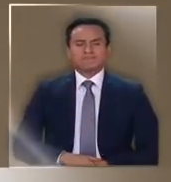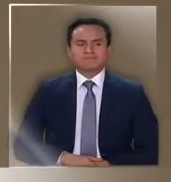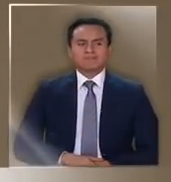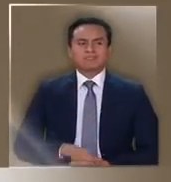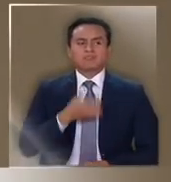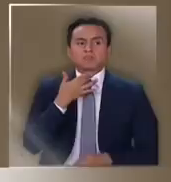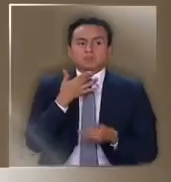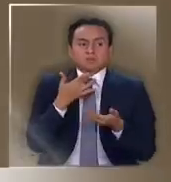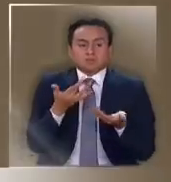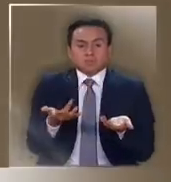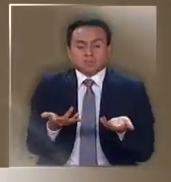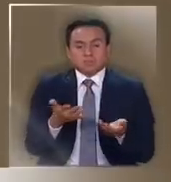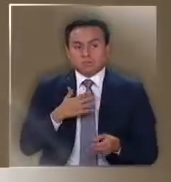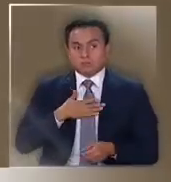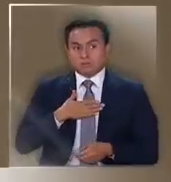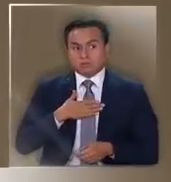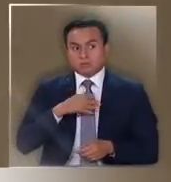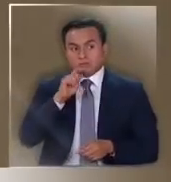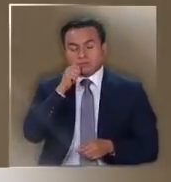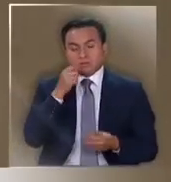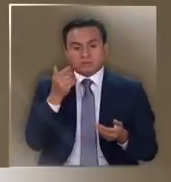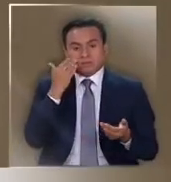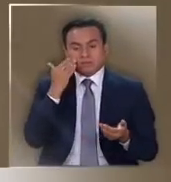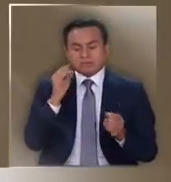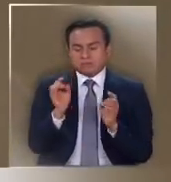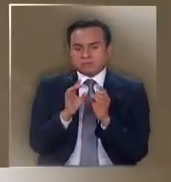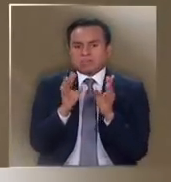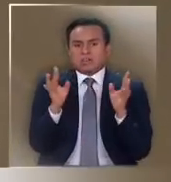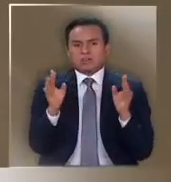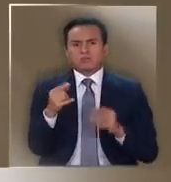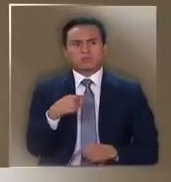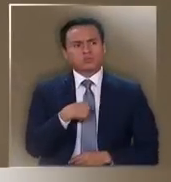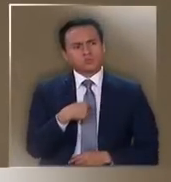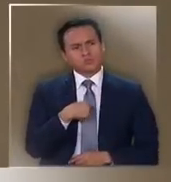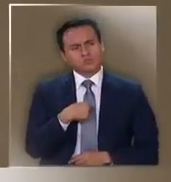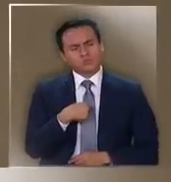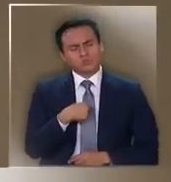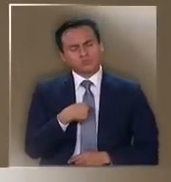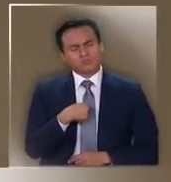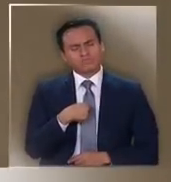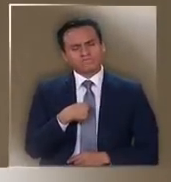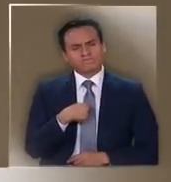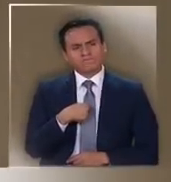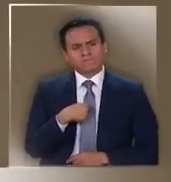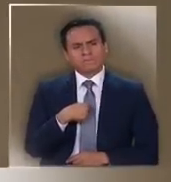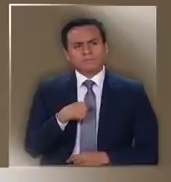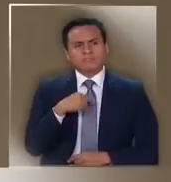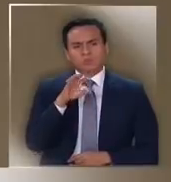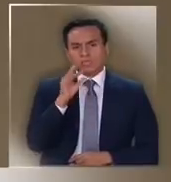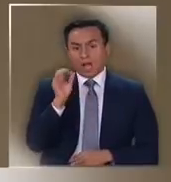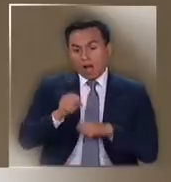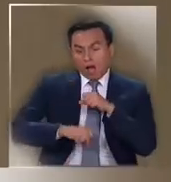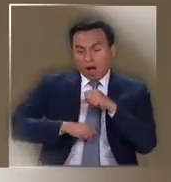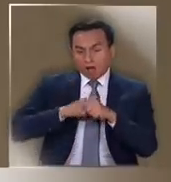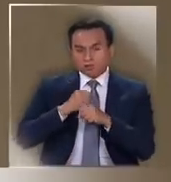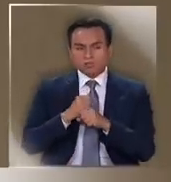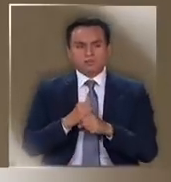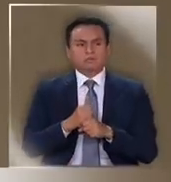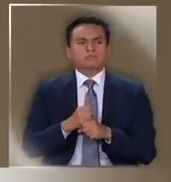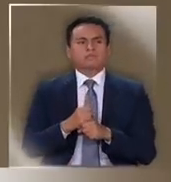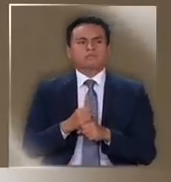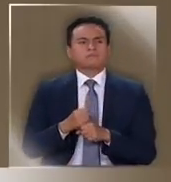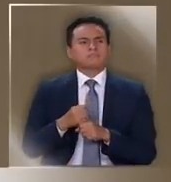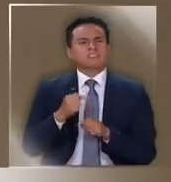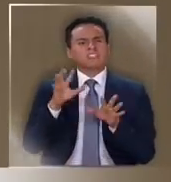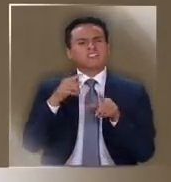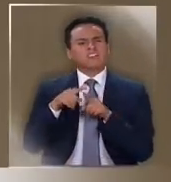Y porque para mí es casi un milagro. Yo en 50 años vino, no sé,